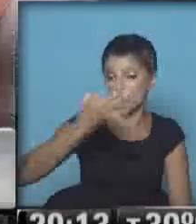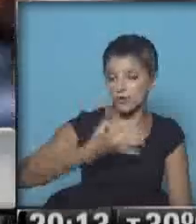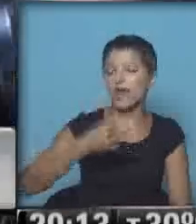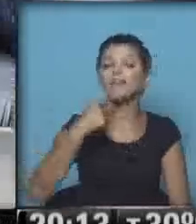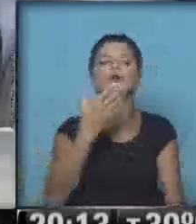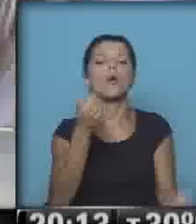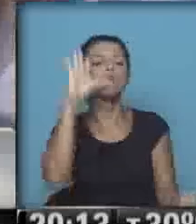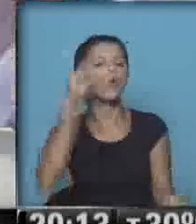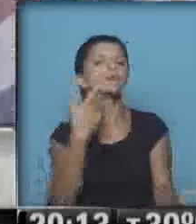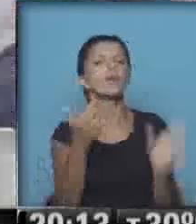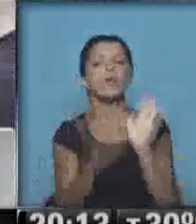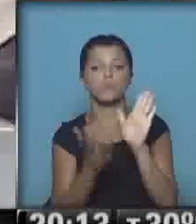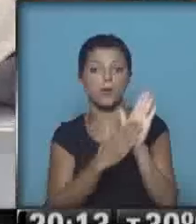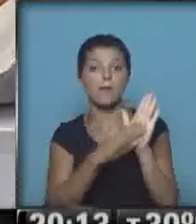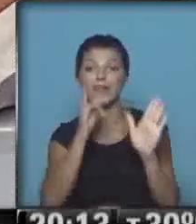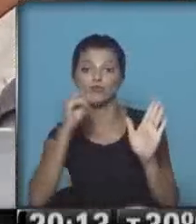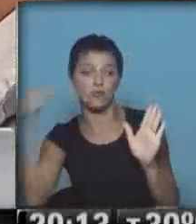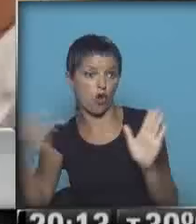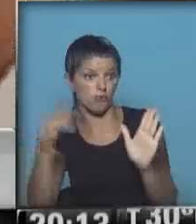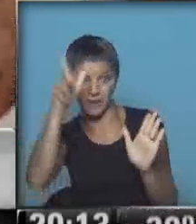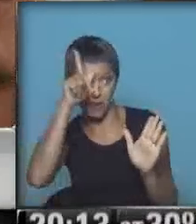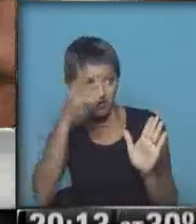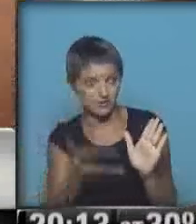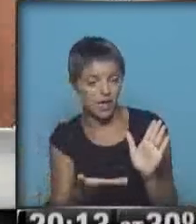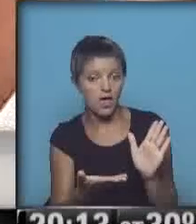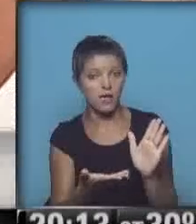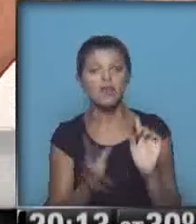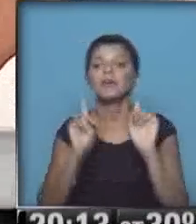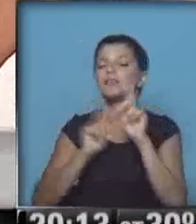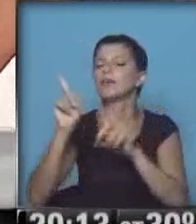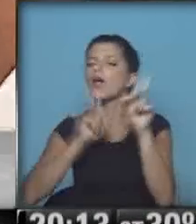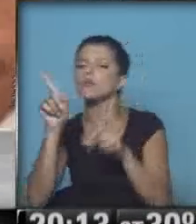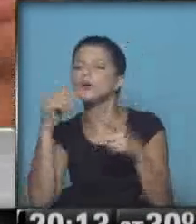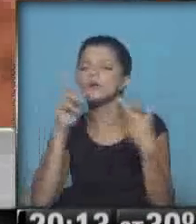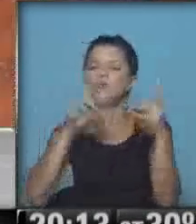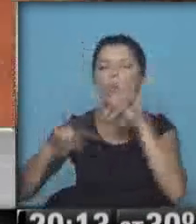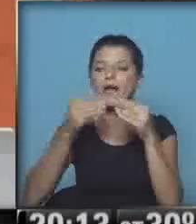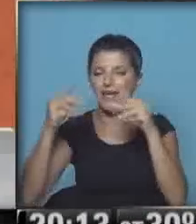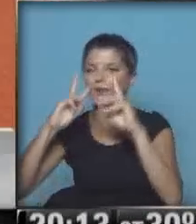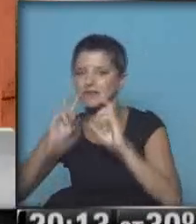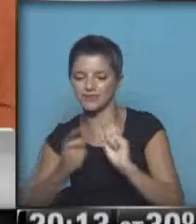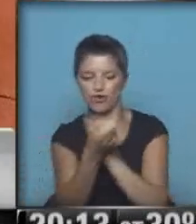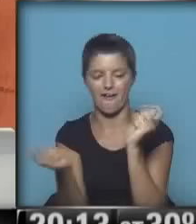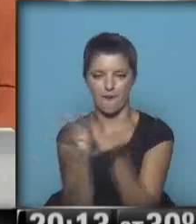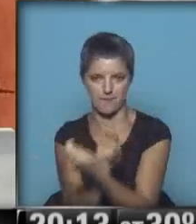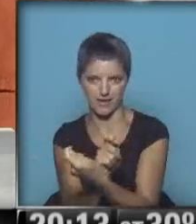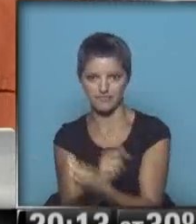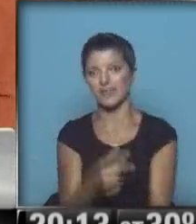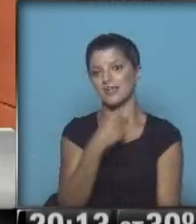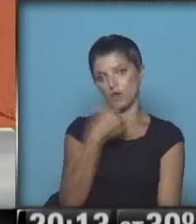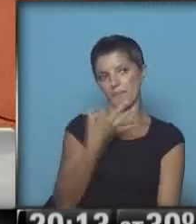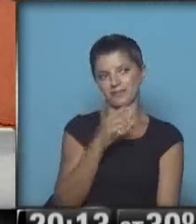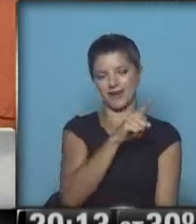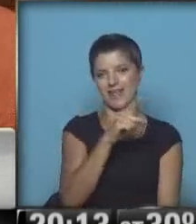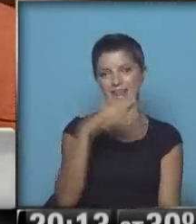tener las pruebas para denunciar a la policía y aseguró que alguien intenta desviar la investigación. Quiero creer, quiero entender que la jueza